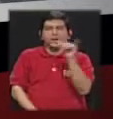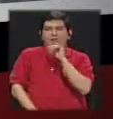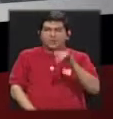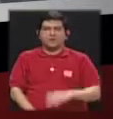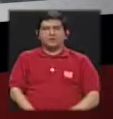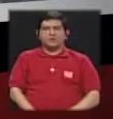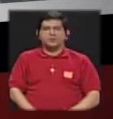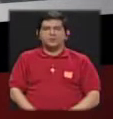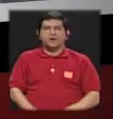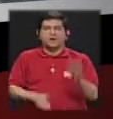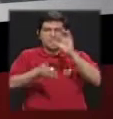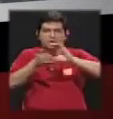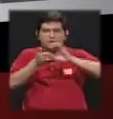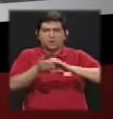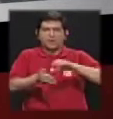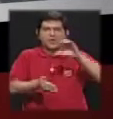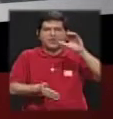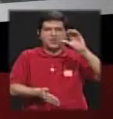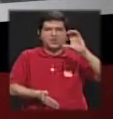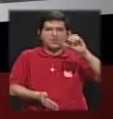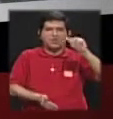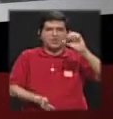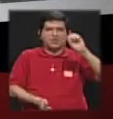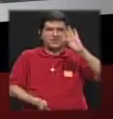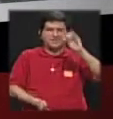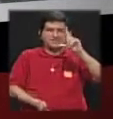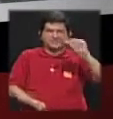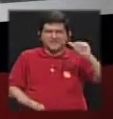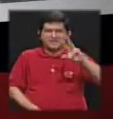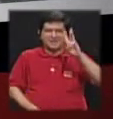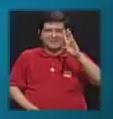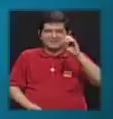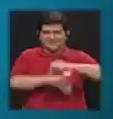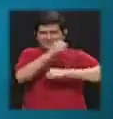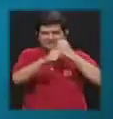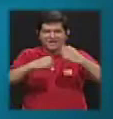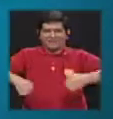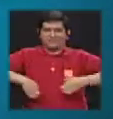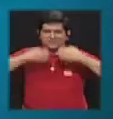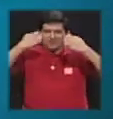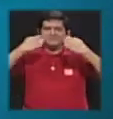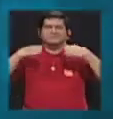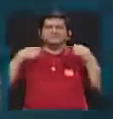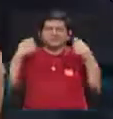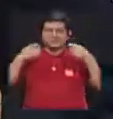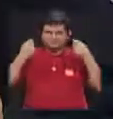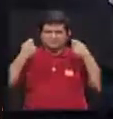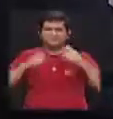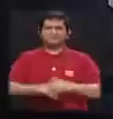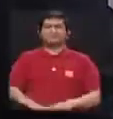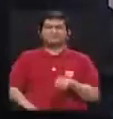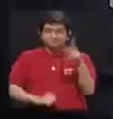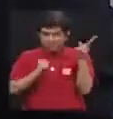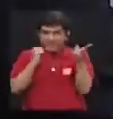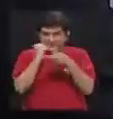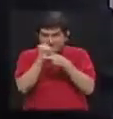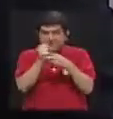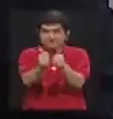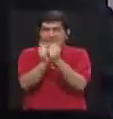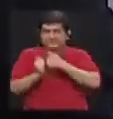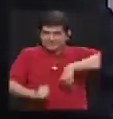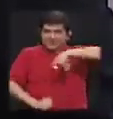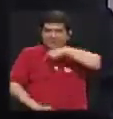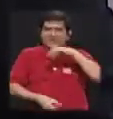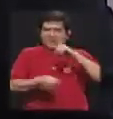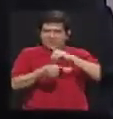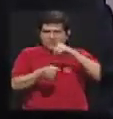el Conservatorio de Castella celebra 60 años de existencia. En esta ocasión nos acompaña